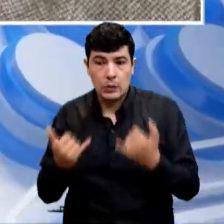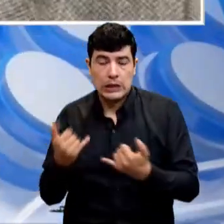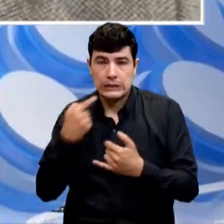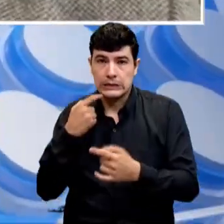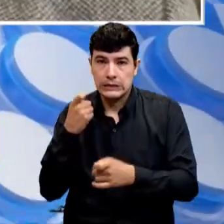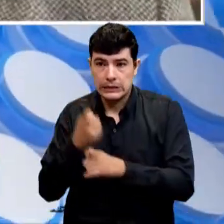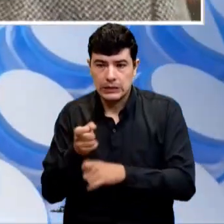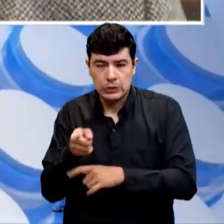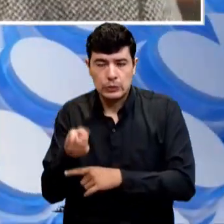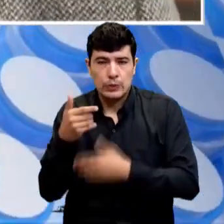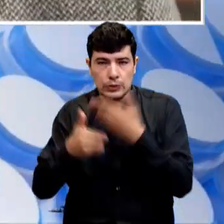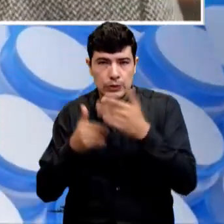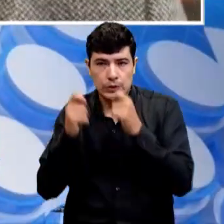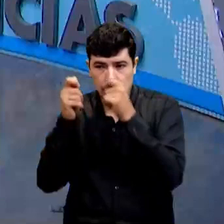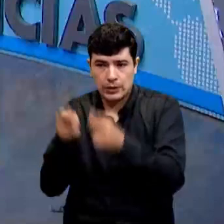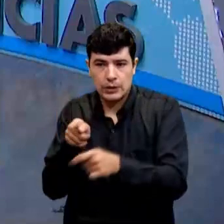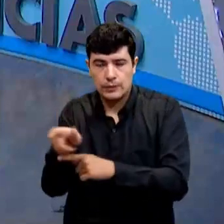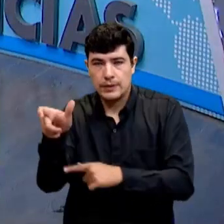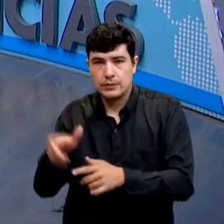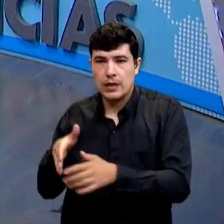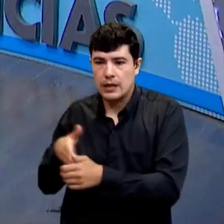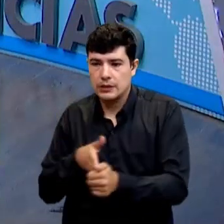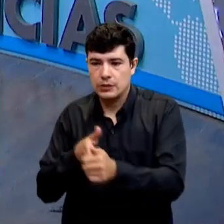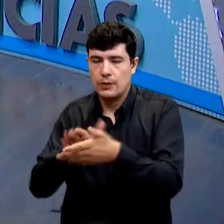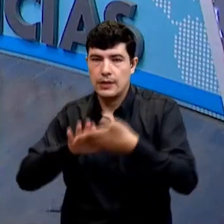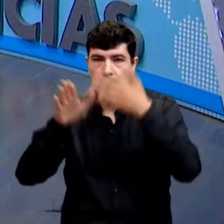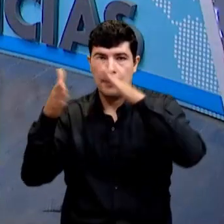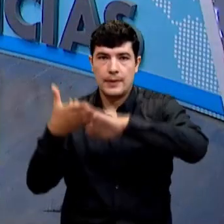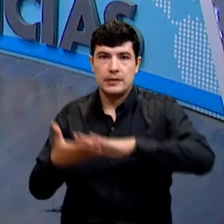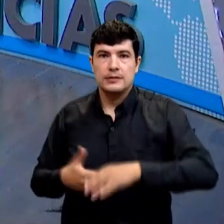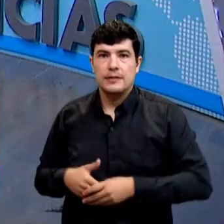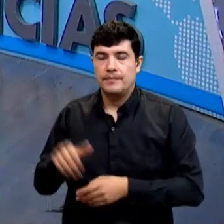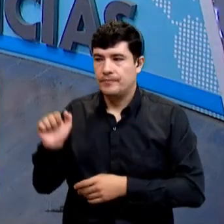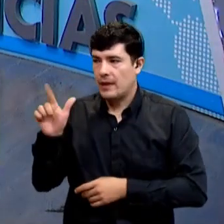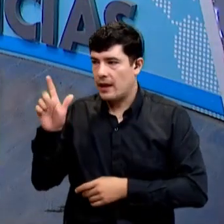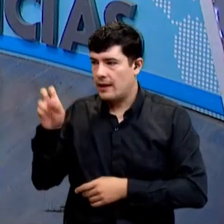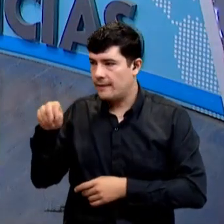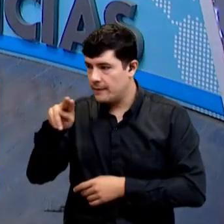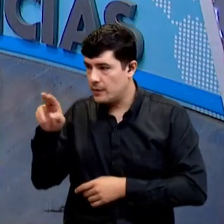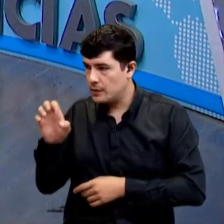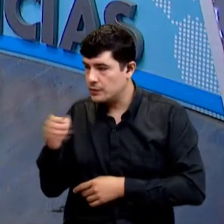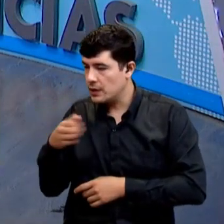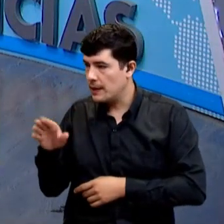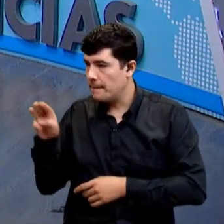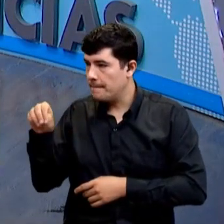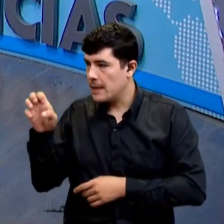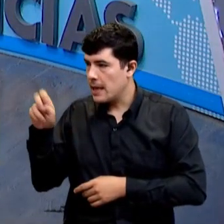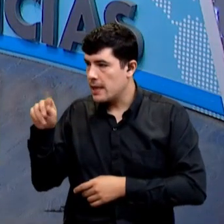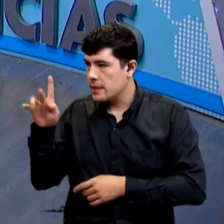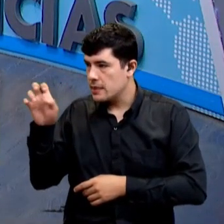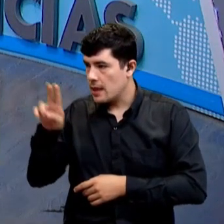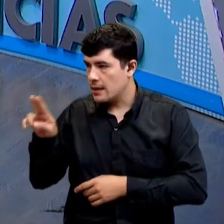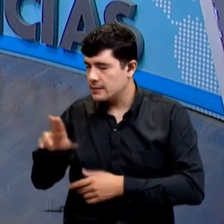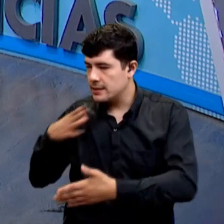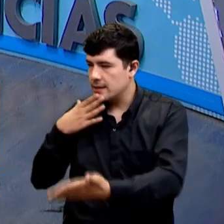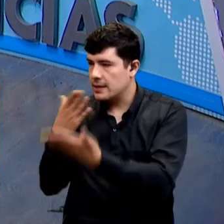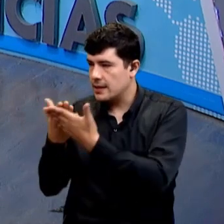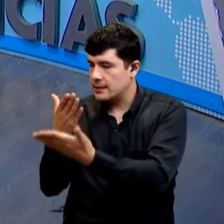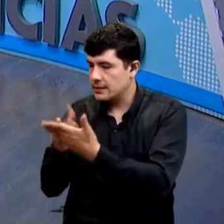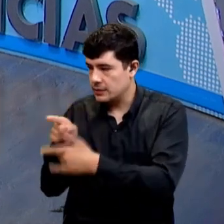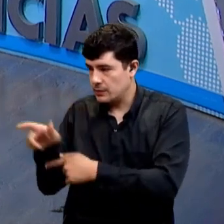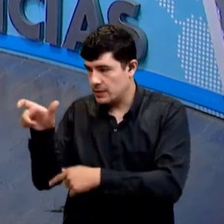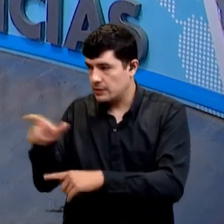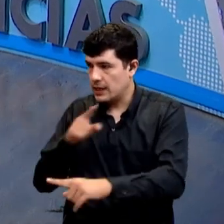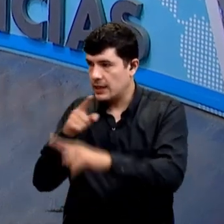arriesgada. Alfonso Gómez Méndez, exfiscal general de la Nación, gracias por acompañarnos en Oriente Noticias a esta hora y ayudarnos a entender